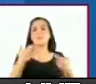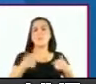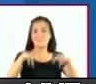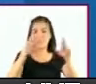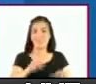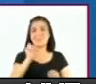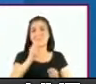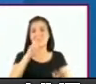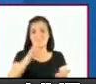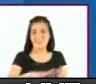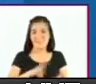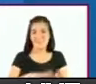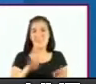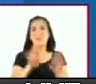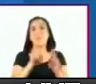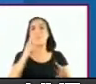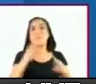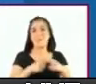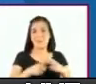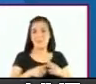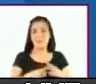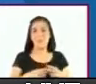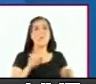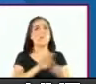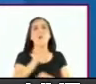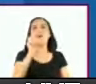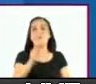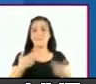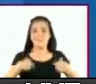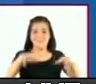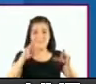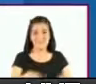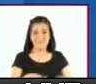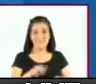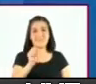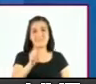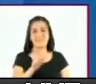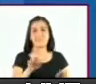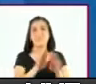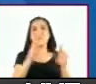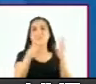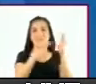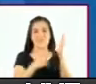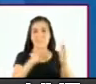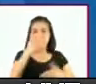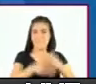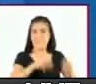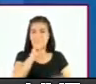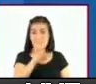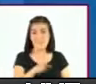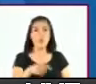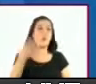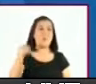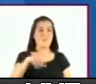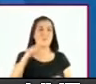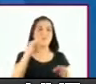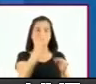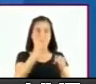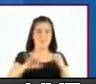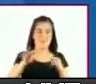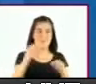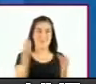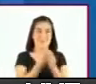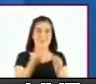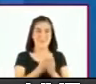la equivalencia de expresiones algebraicas que representan la regla de una misma sucesión. En la última clase,